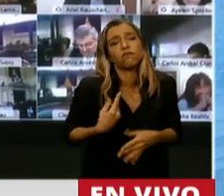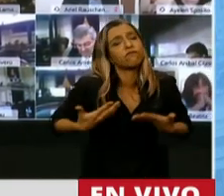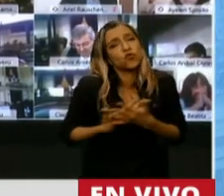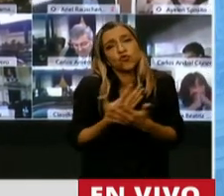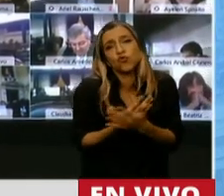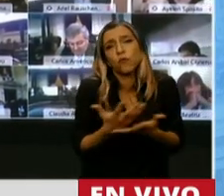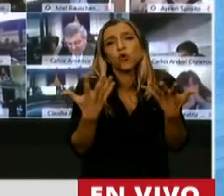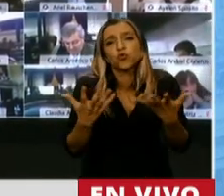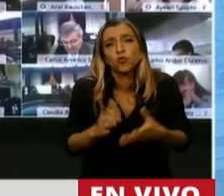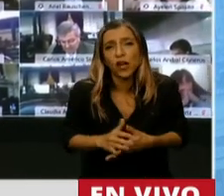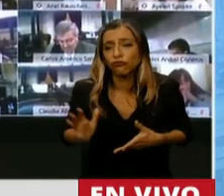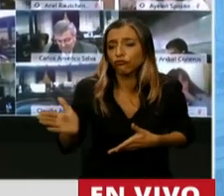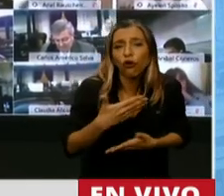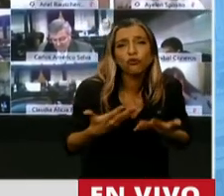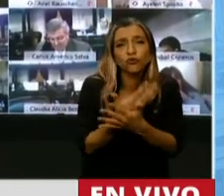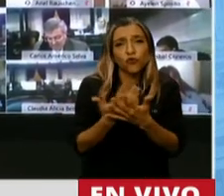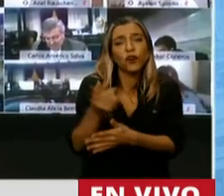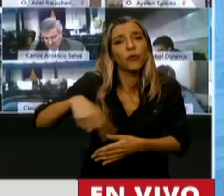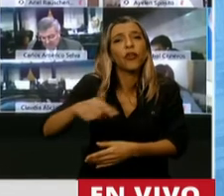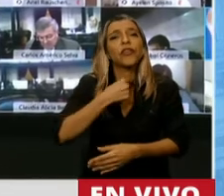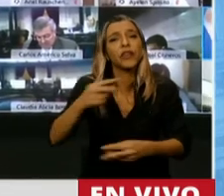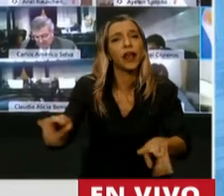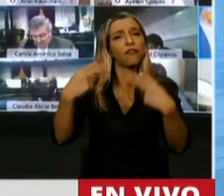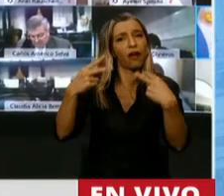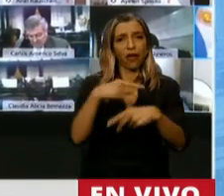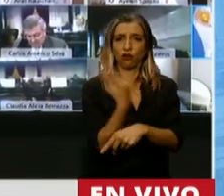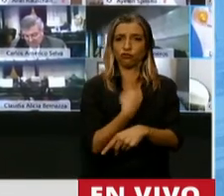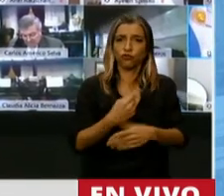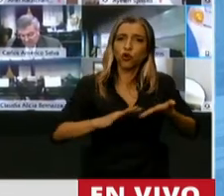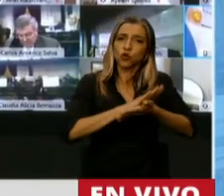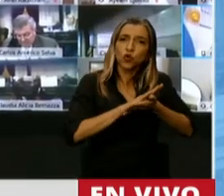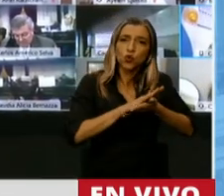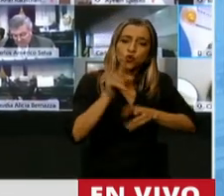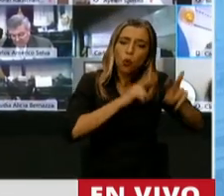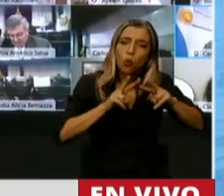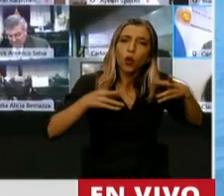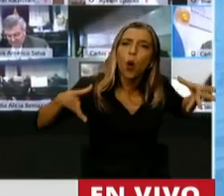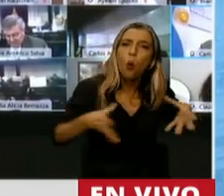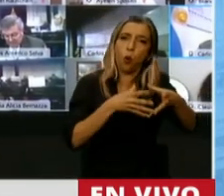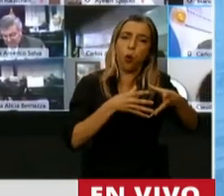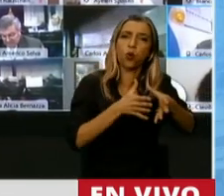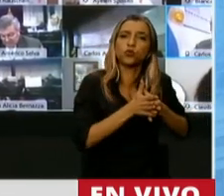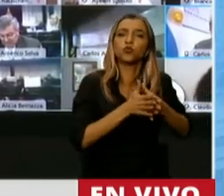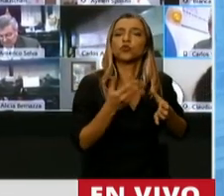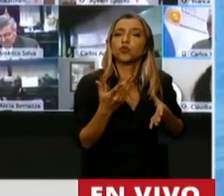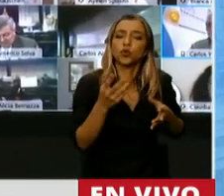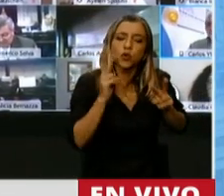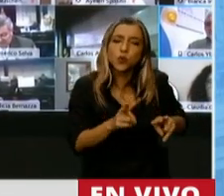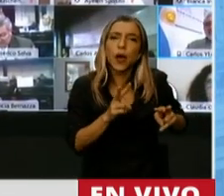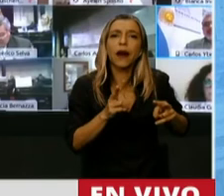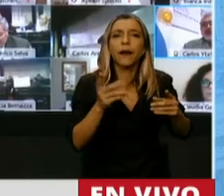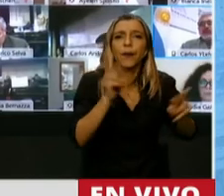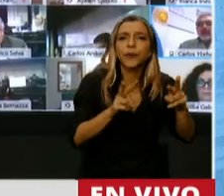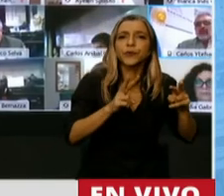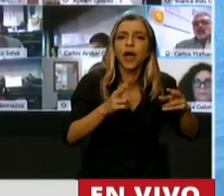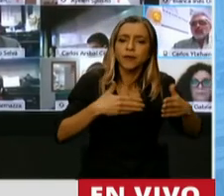juntos trabajando para resolver los problemas que nuestra patria está esperando